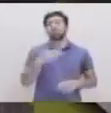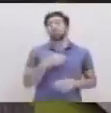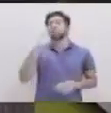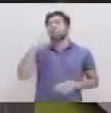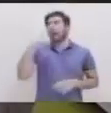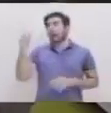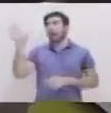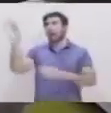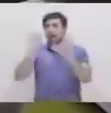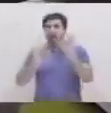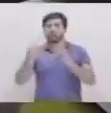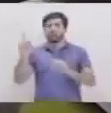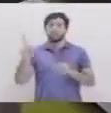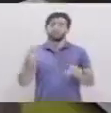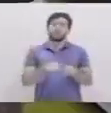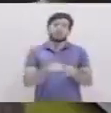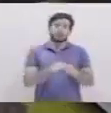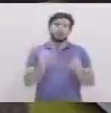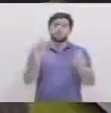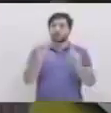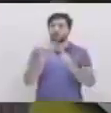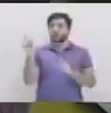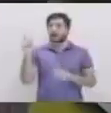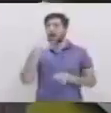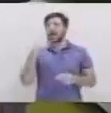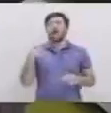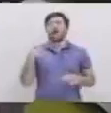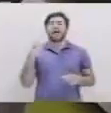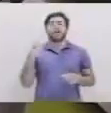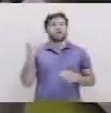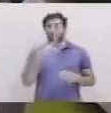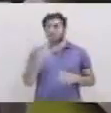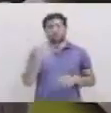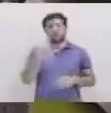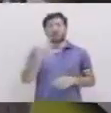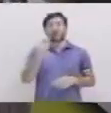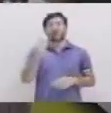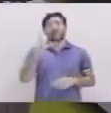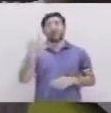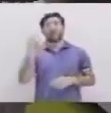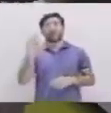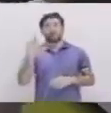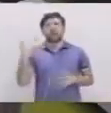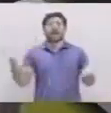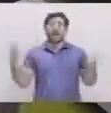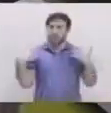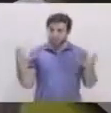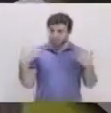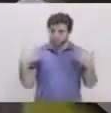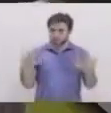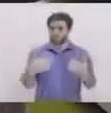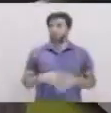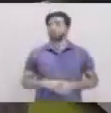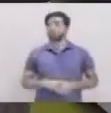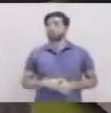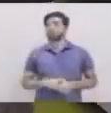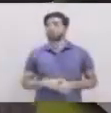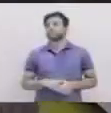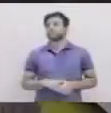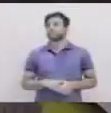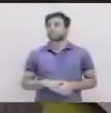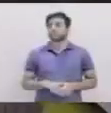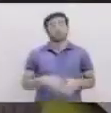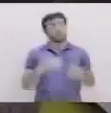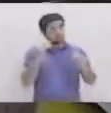Y esto es lo que nosotros podemos entender entonces como calor, y al final es muy importante tener en claro que es también otro tipo de energía, que no es una sustancia como